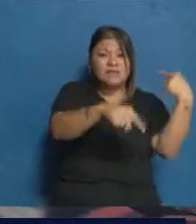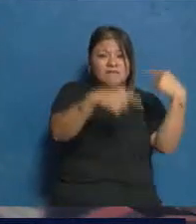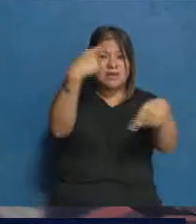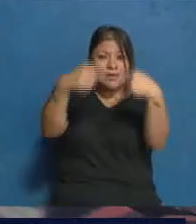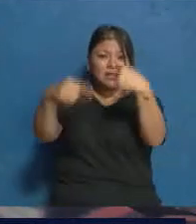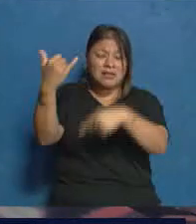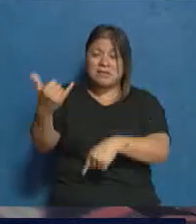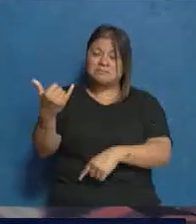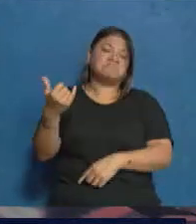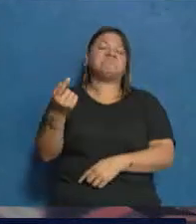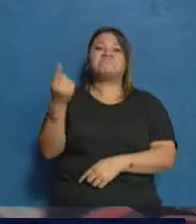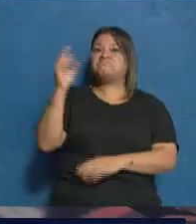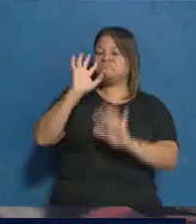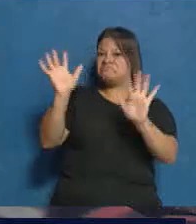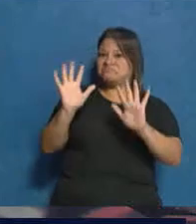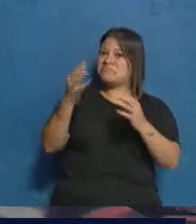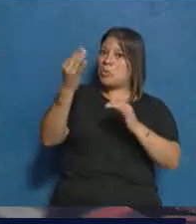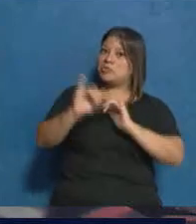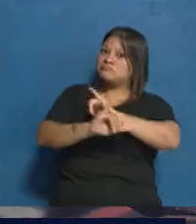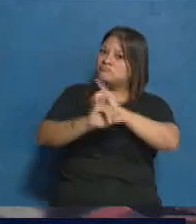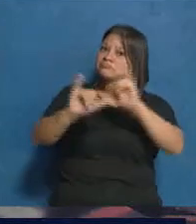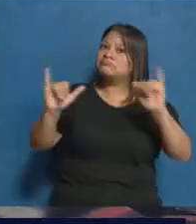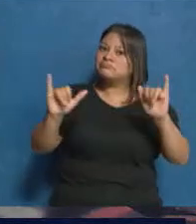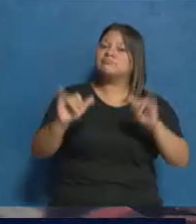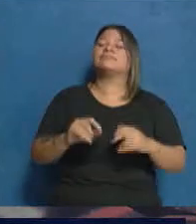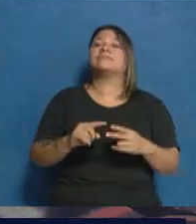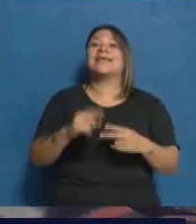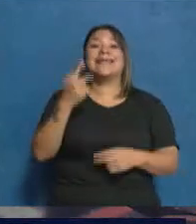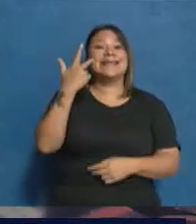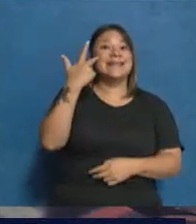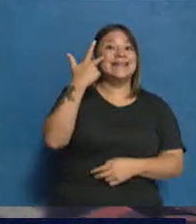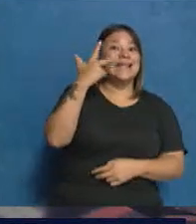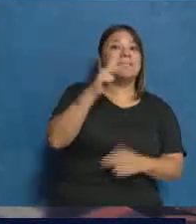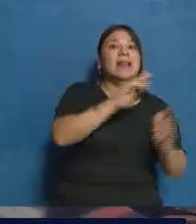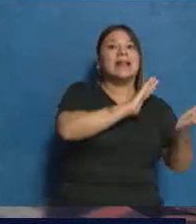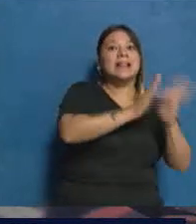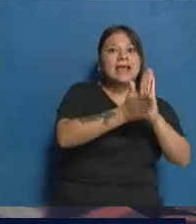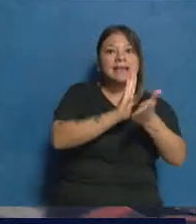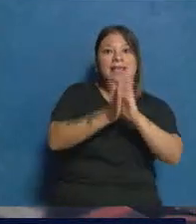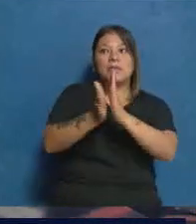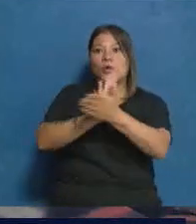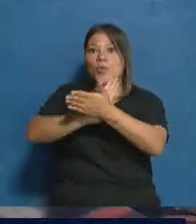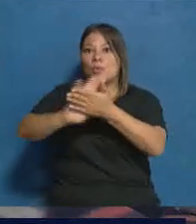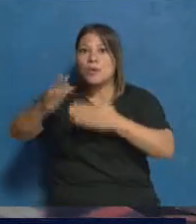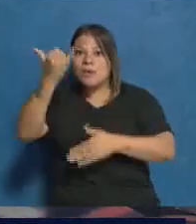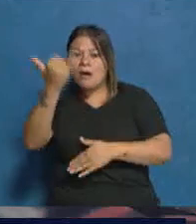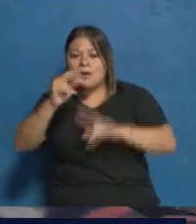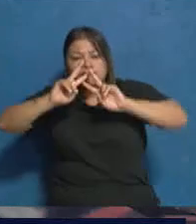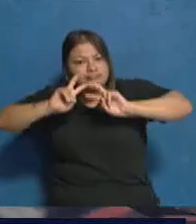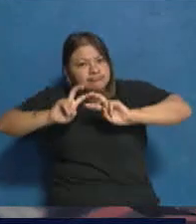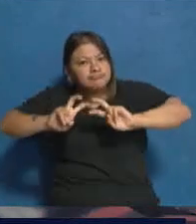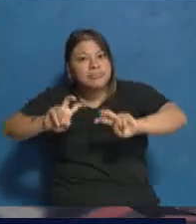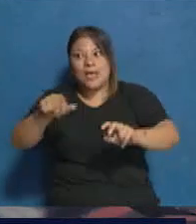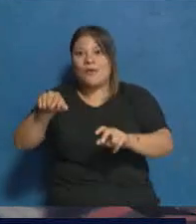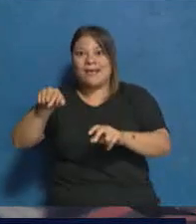no lo conocíamos y está bueno destacarlo. Y más de 3.000 tratamientos innovadores están en investigación y ahora se